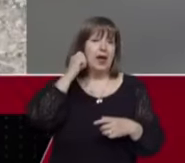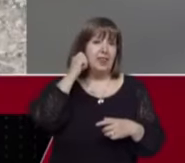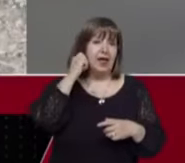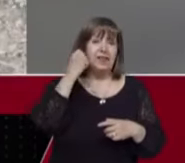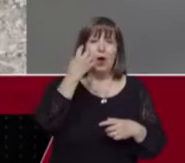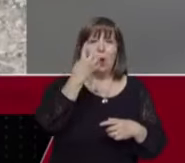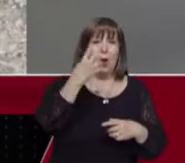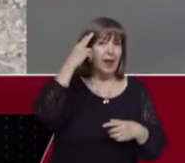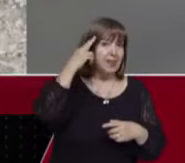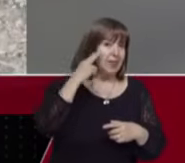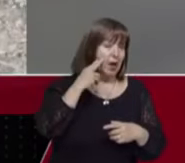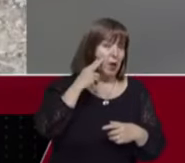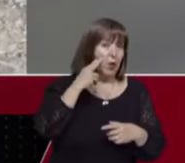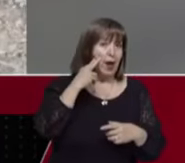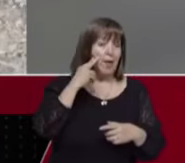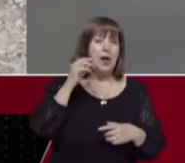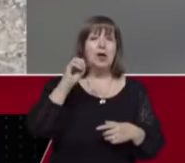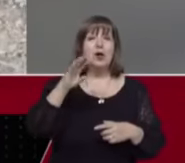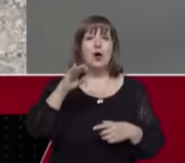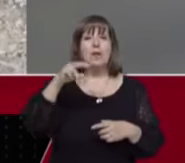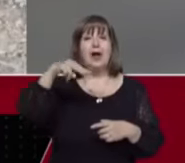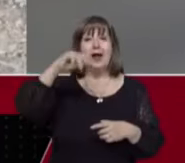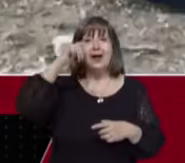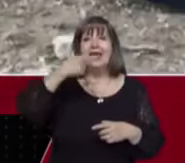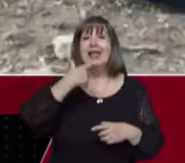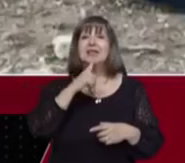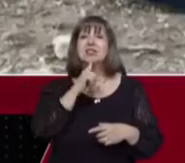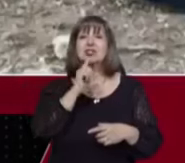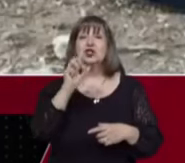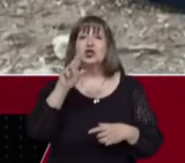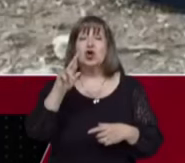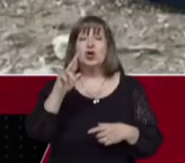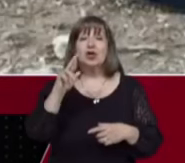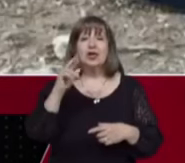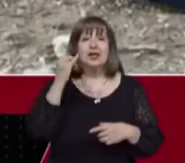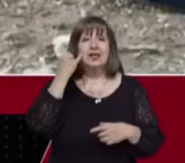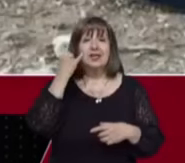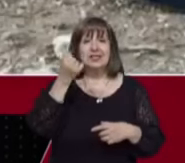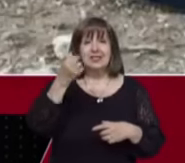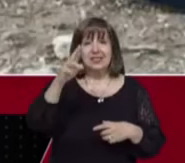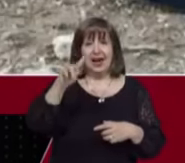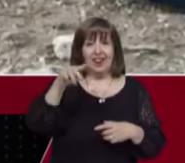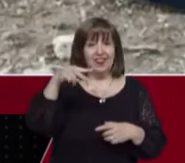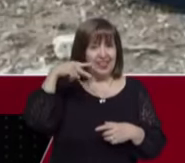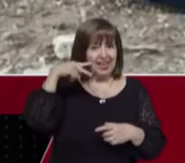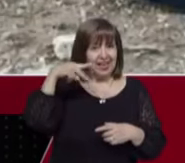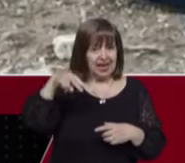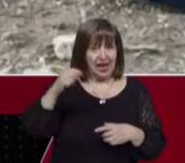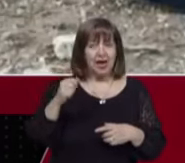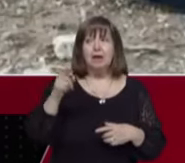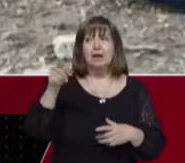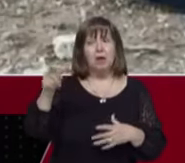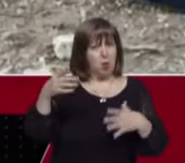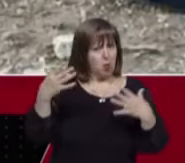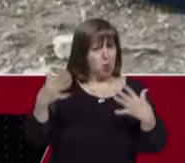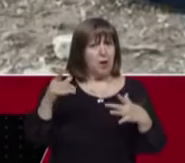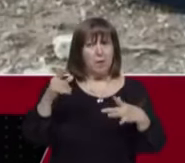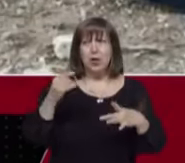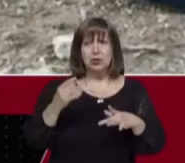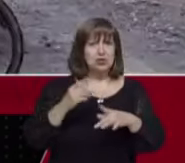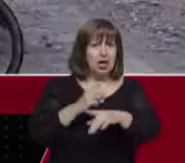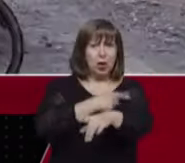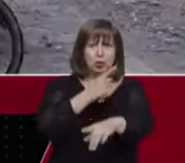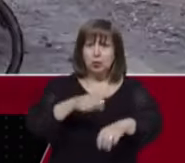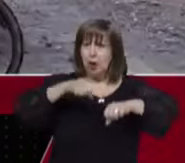tenía 49 años, se llamaba joven. Néstor Giardina. Sí, sí, muy exactamente, joven. Que hacía tiempo que se dedicaba a